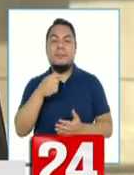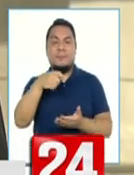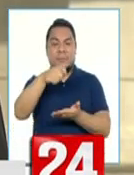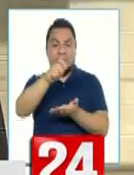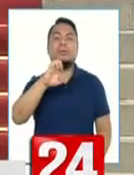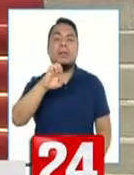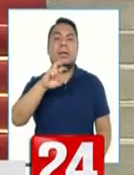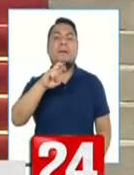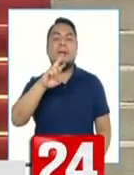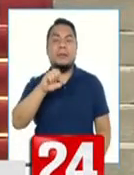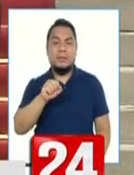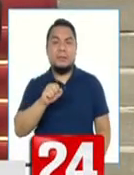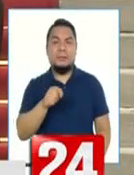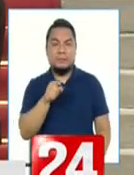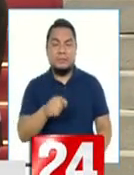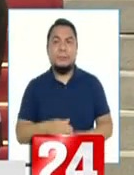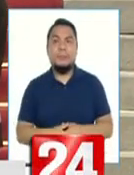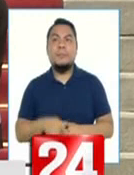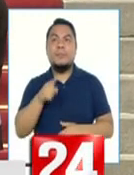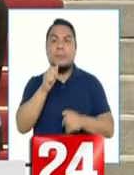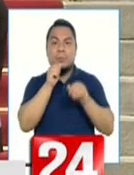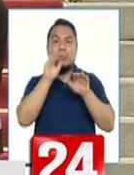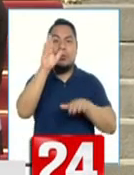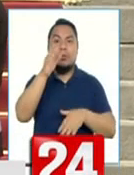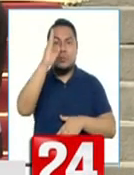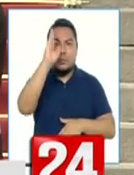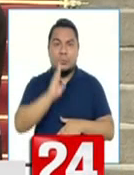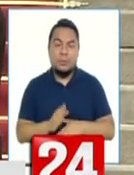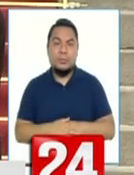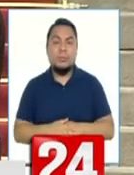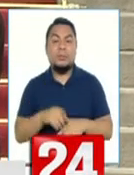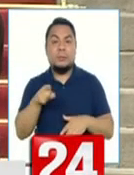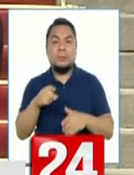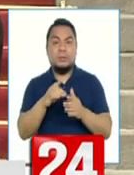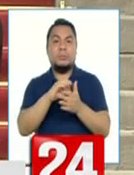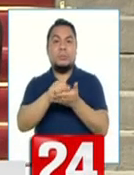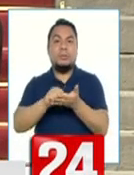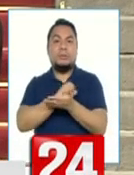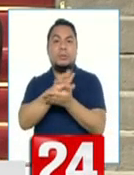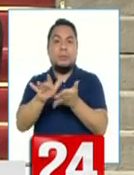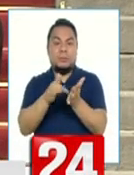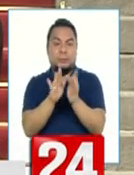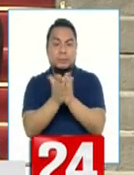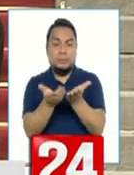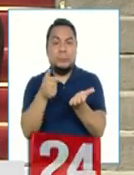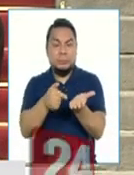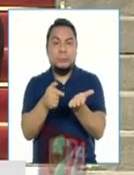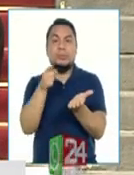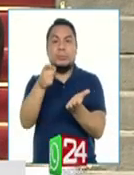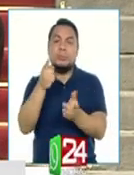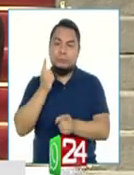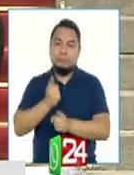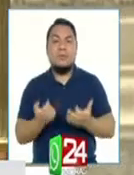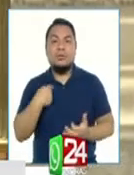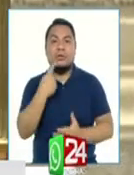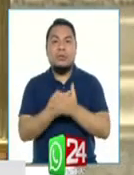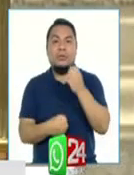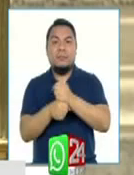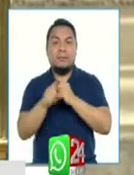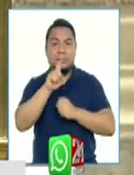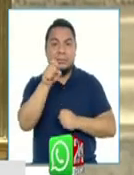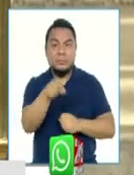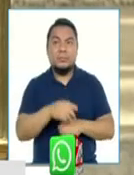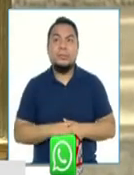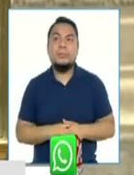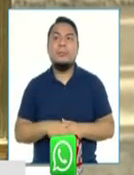Arista, expresidente regional de Amazonas y exministro de Agricultura también del periodo de Pedro Pablo Kuczynski.